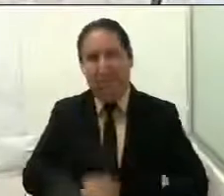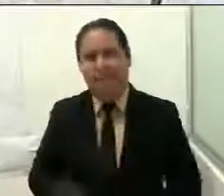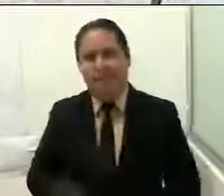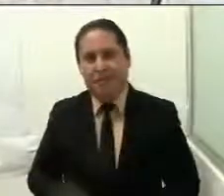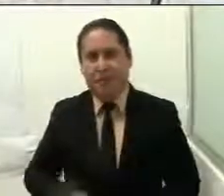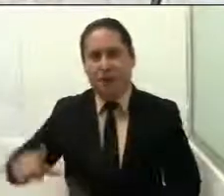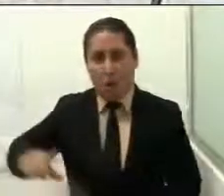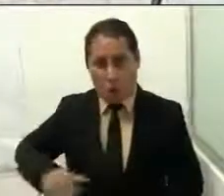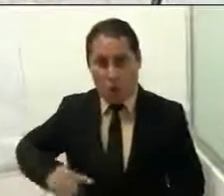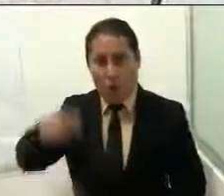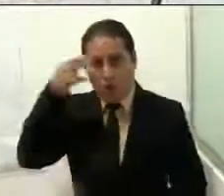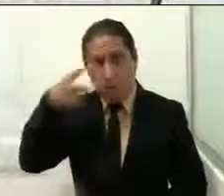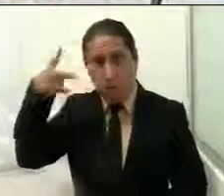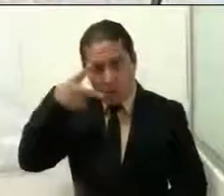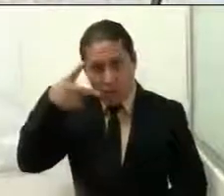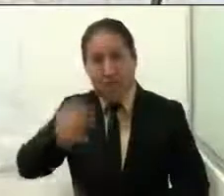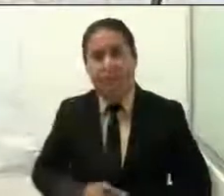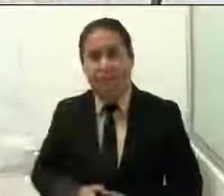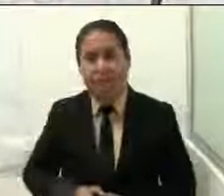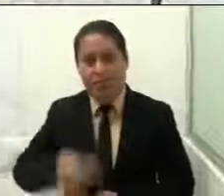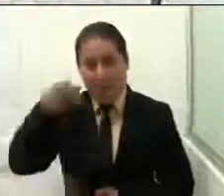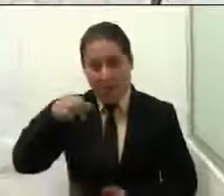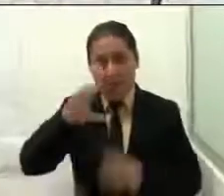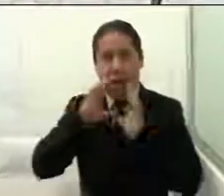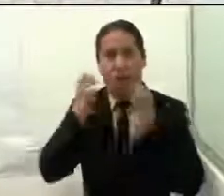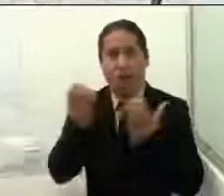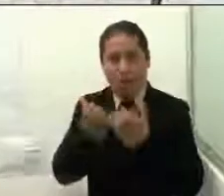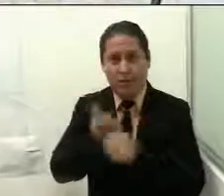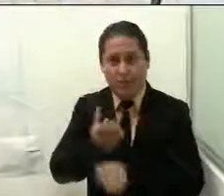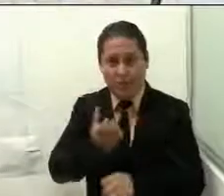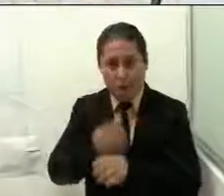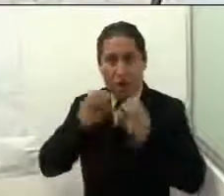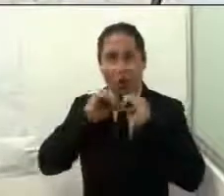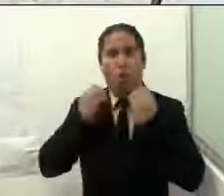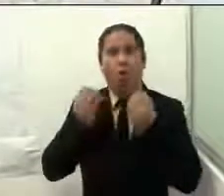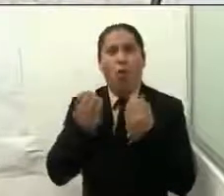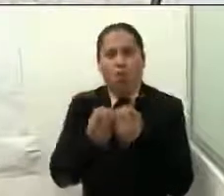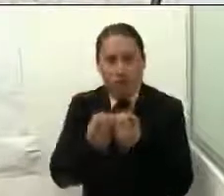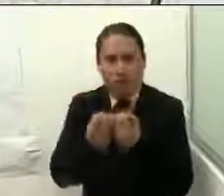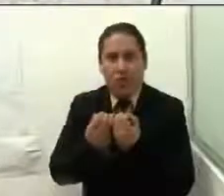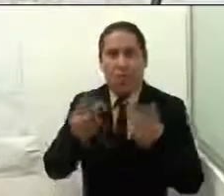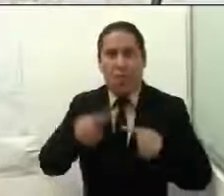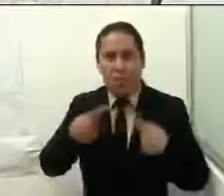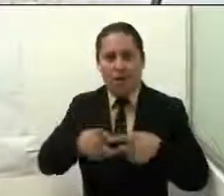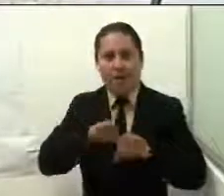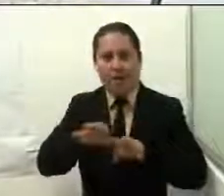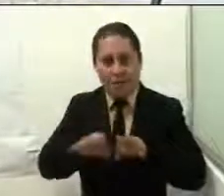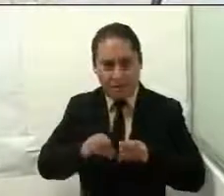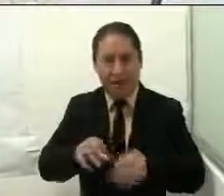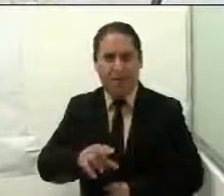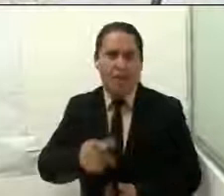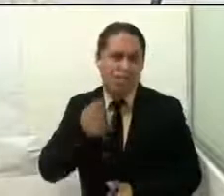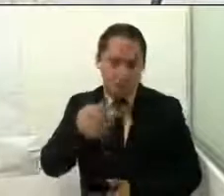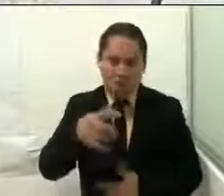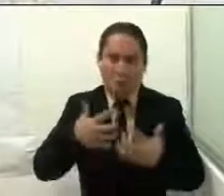gobierno de manuel velasco esta honorable legislatura las organizaciones de productores y la iniciativa privada